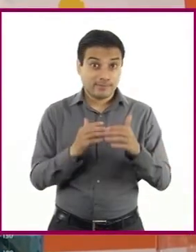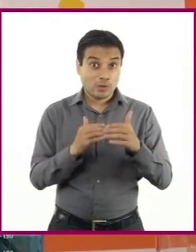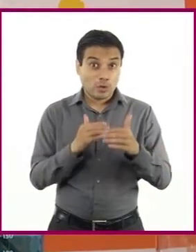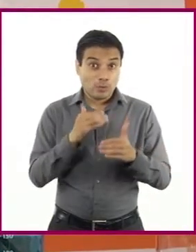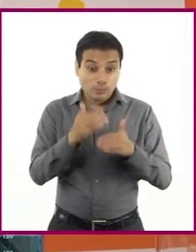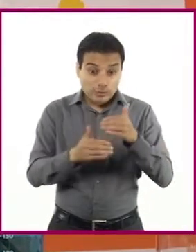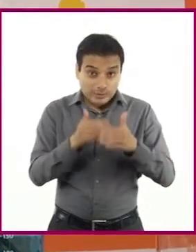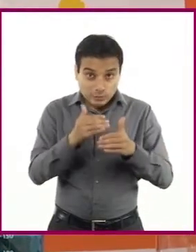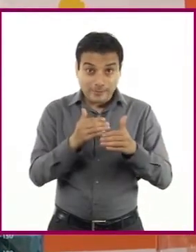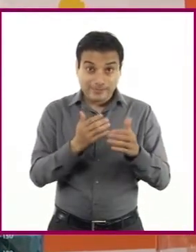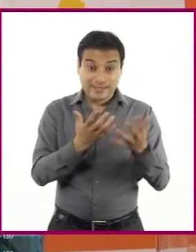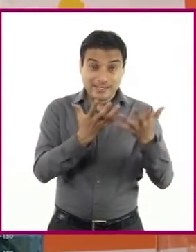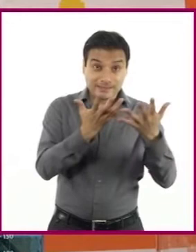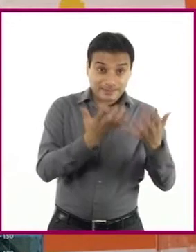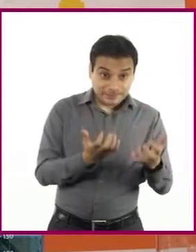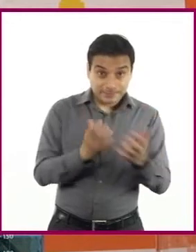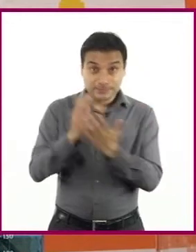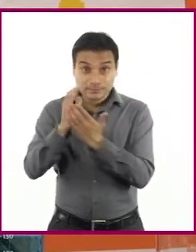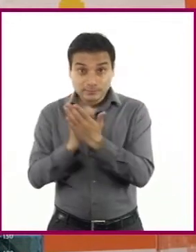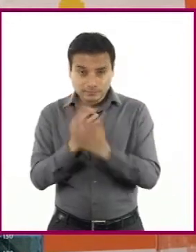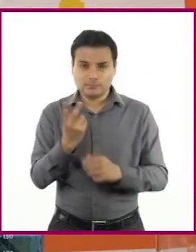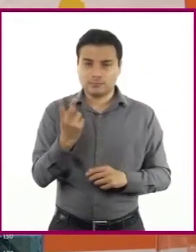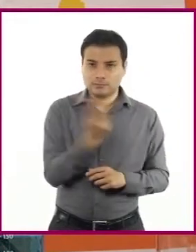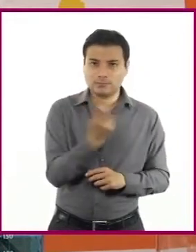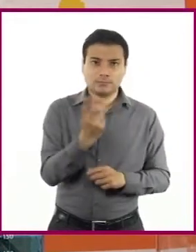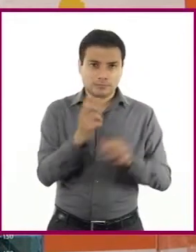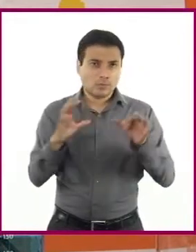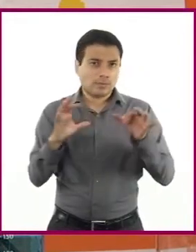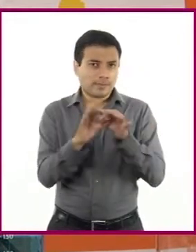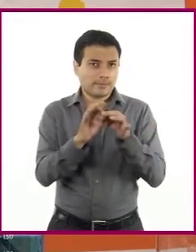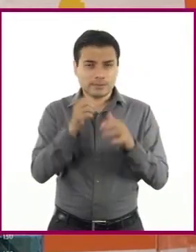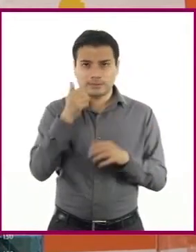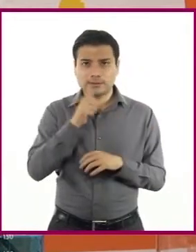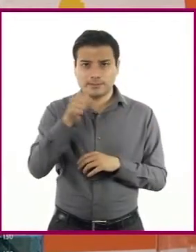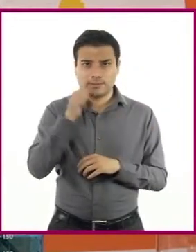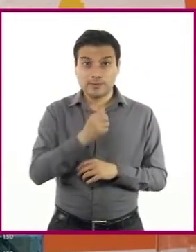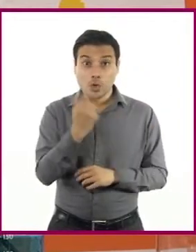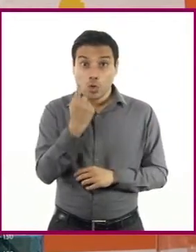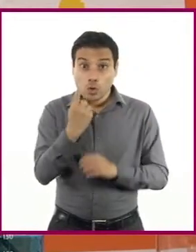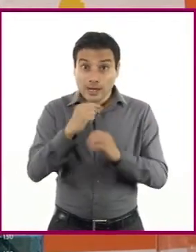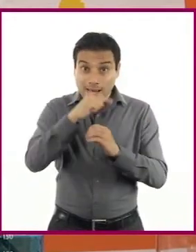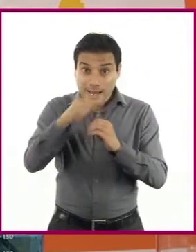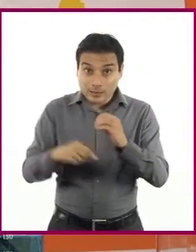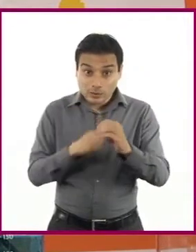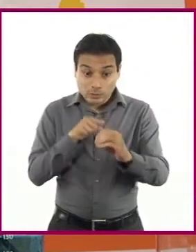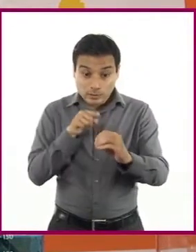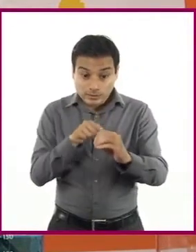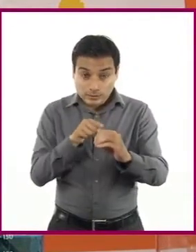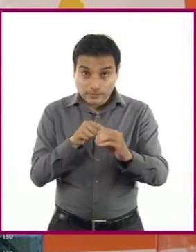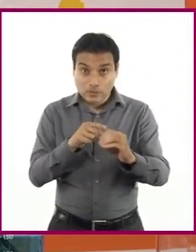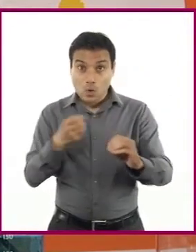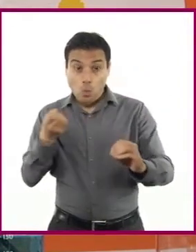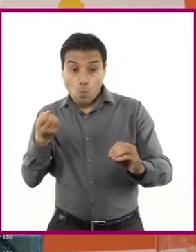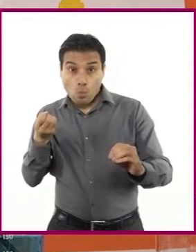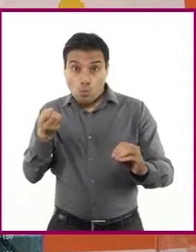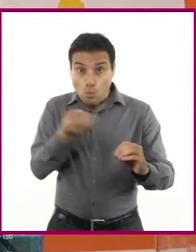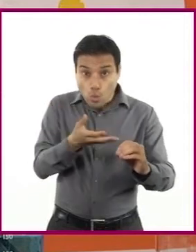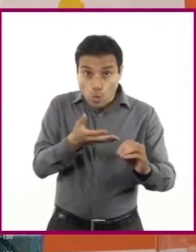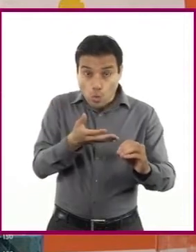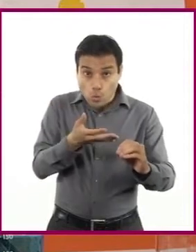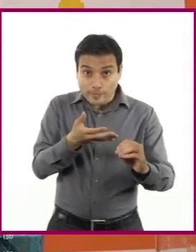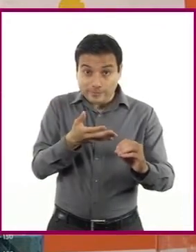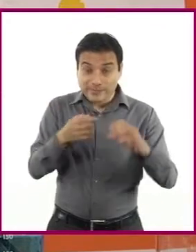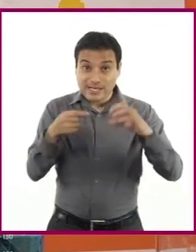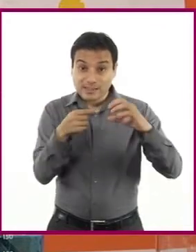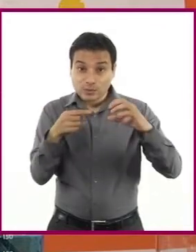de reducción son complementarios. Esto significa que un átomo no puede ganar electrones sin que otro los pierda.